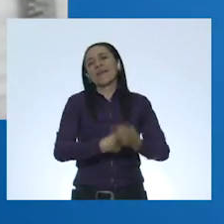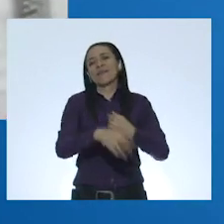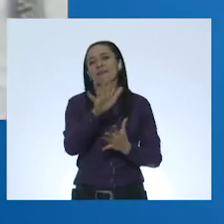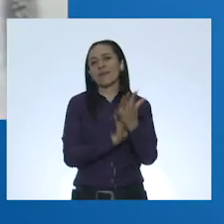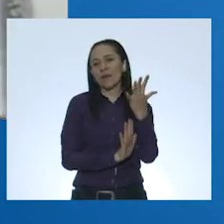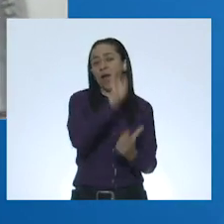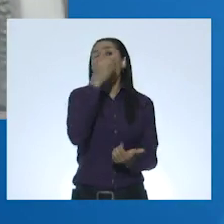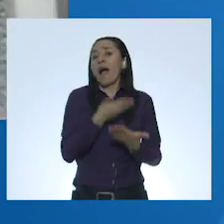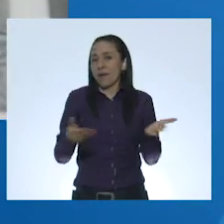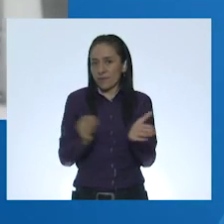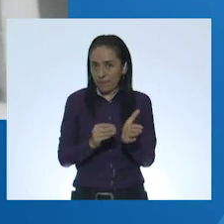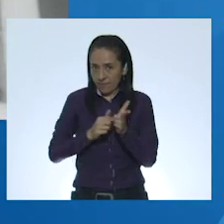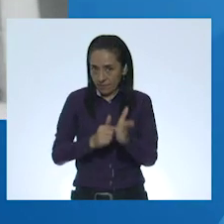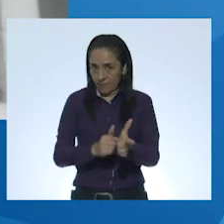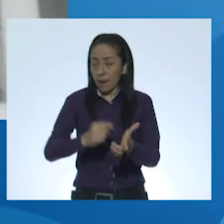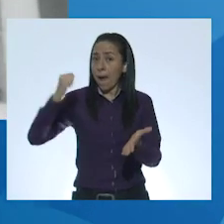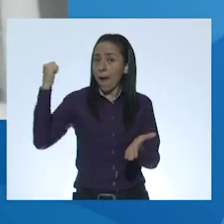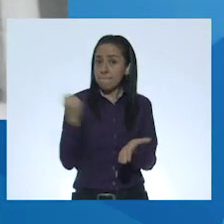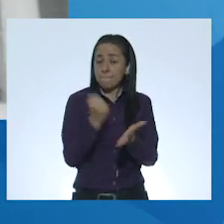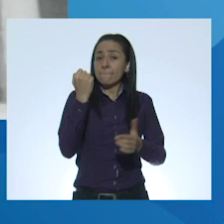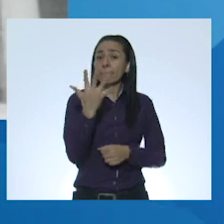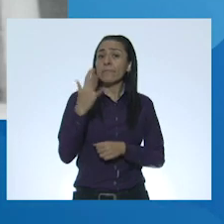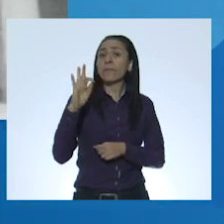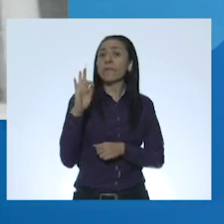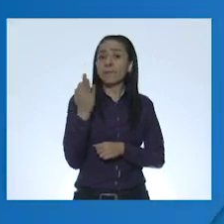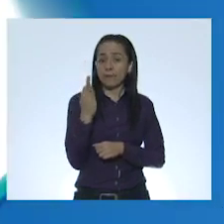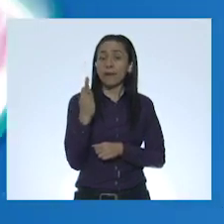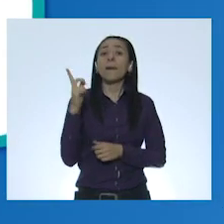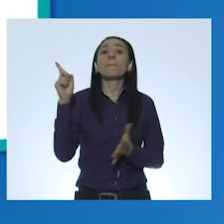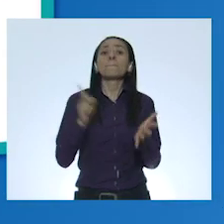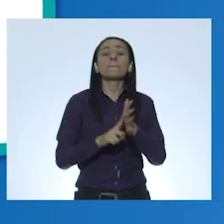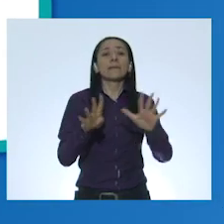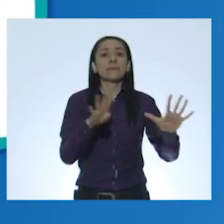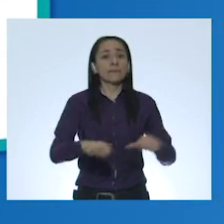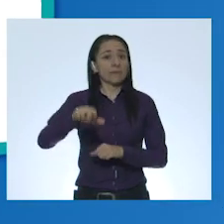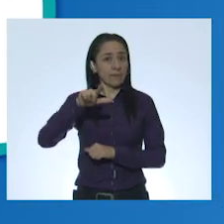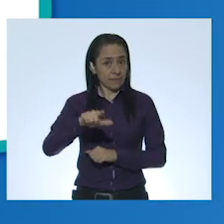promulgada el 5 de febrero de 1917.